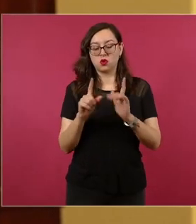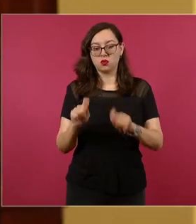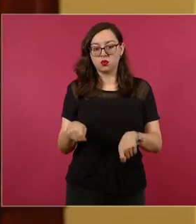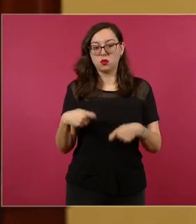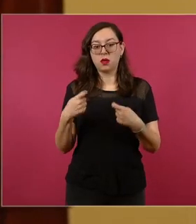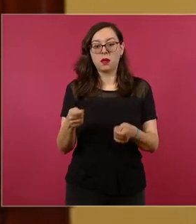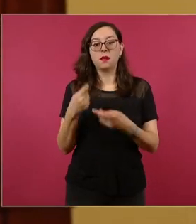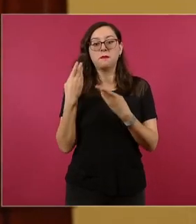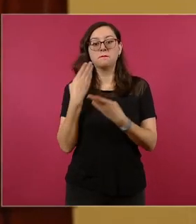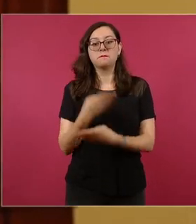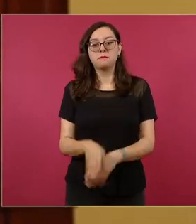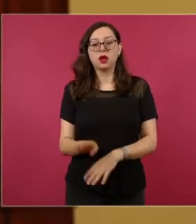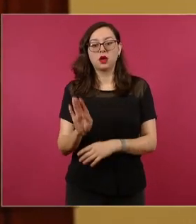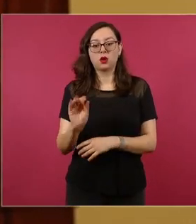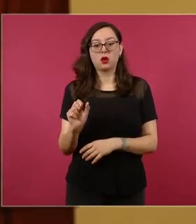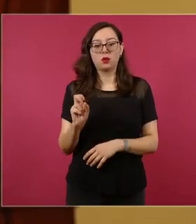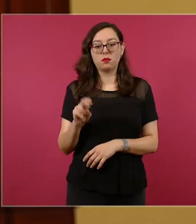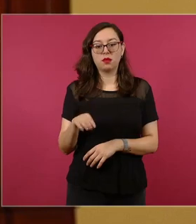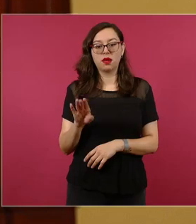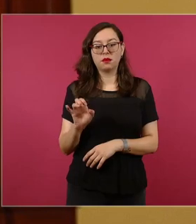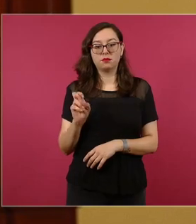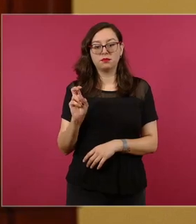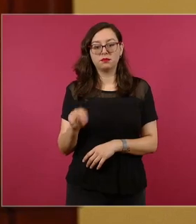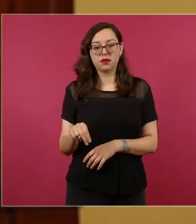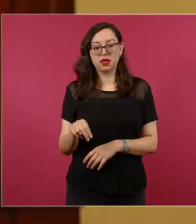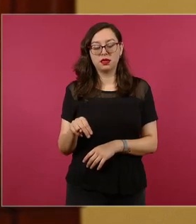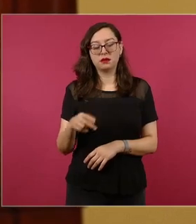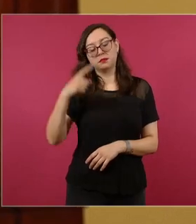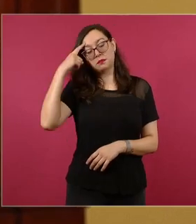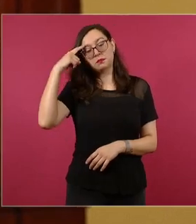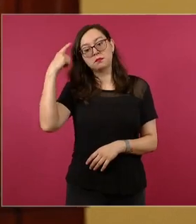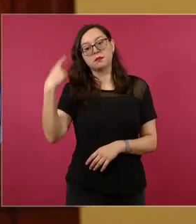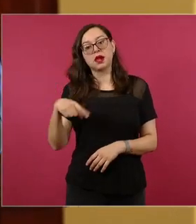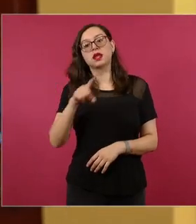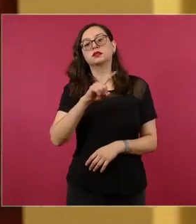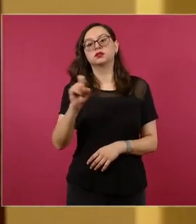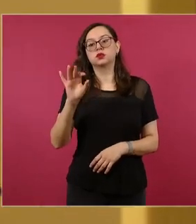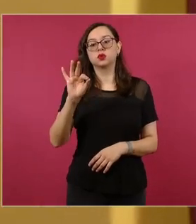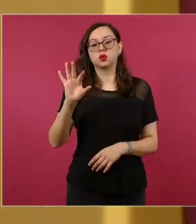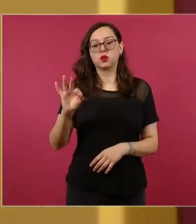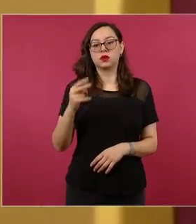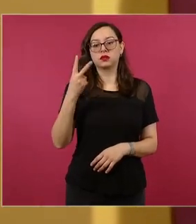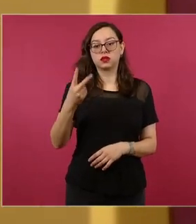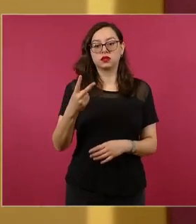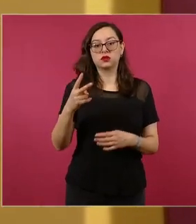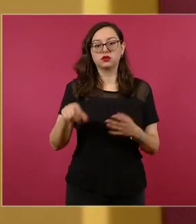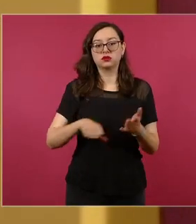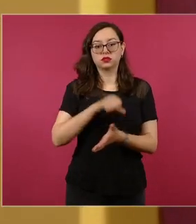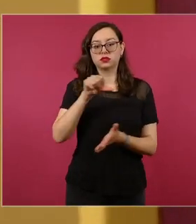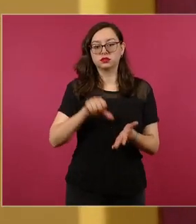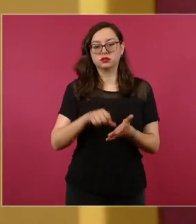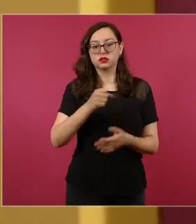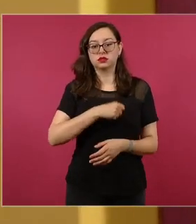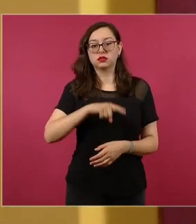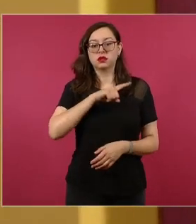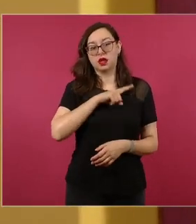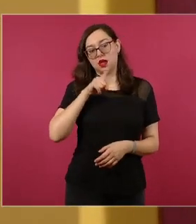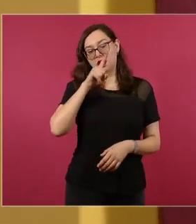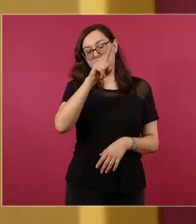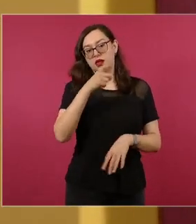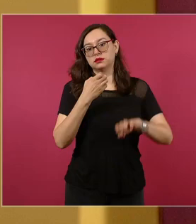Bienestar para las 142 unidades médicas rurales en el estado estado de Chihuahua, que es el único que